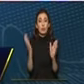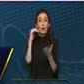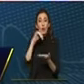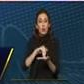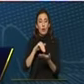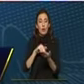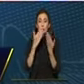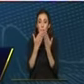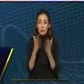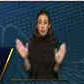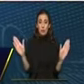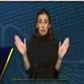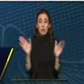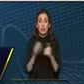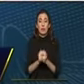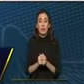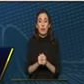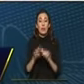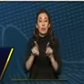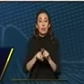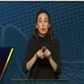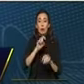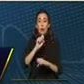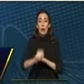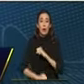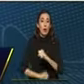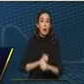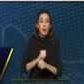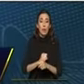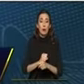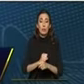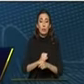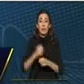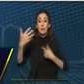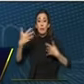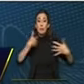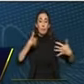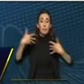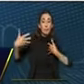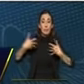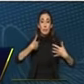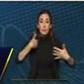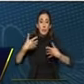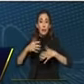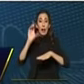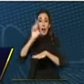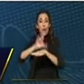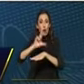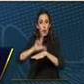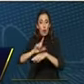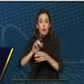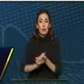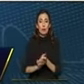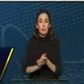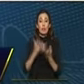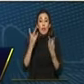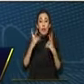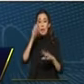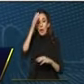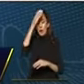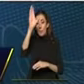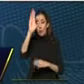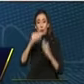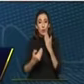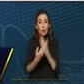Tenemos pendiente también, y lo hacemos todos los años, el Festival de Artes Vivas en Loja, el Fondo de Fomento de las Artes, la Cultura y